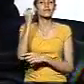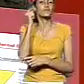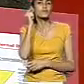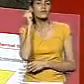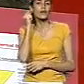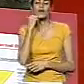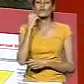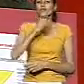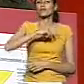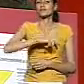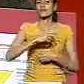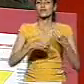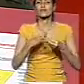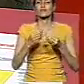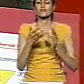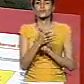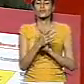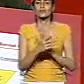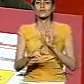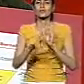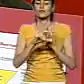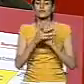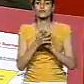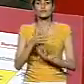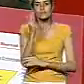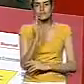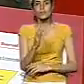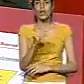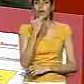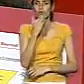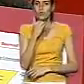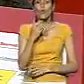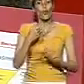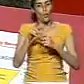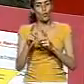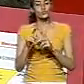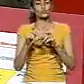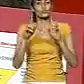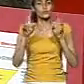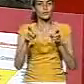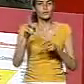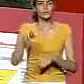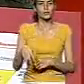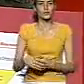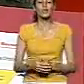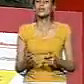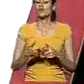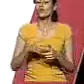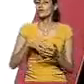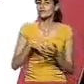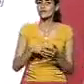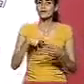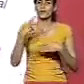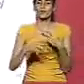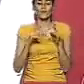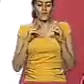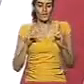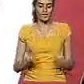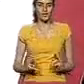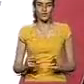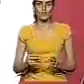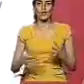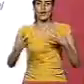La necesidad de reformar el Código Orgánico Procesal Penal, que es otro instrumento. Lo que ha sido el programa de humanización